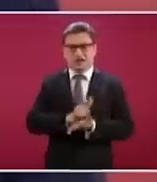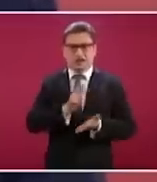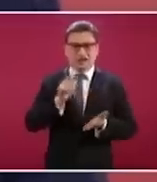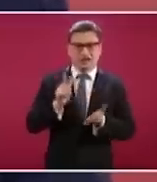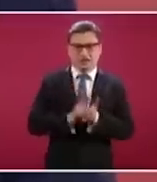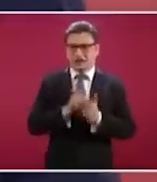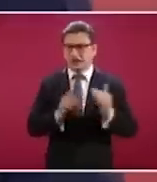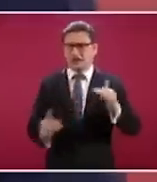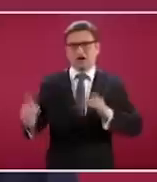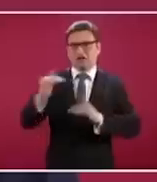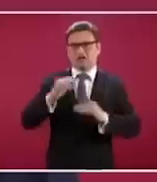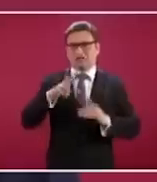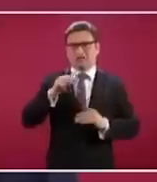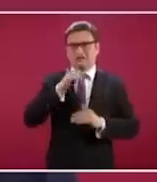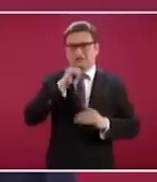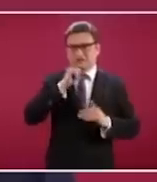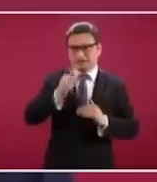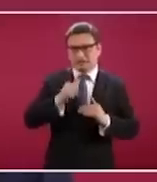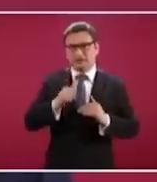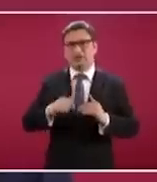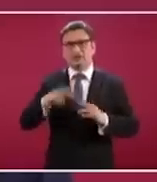ley nadie,